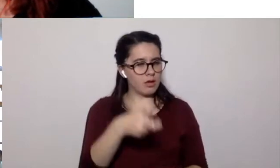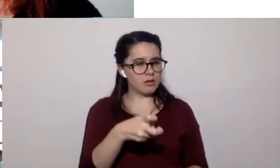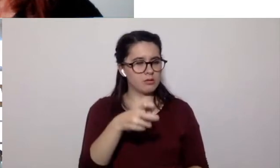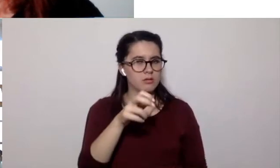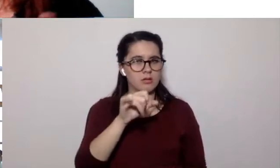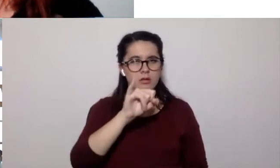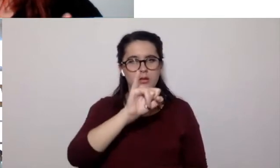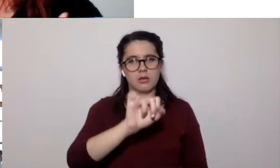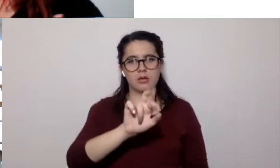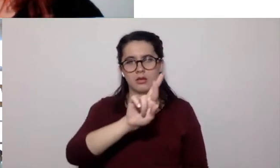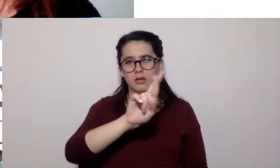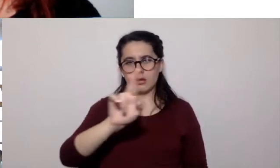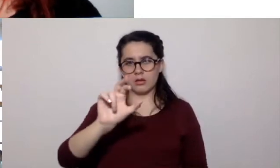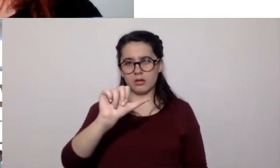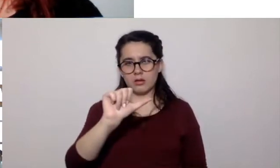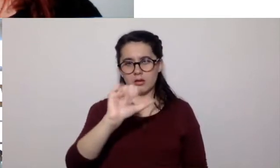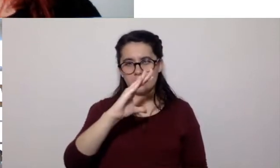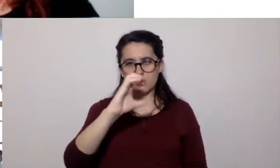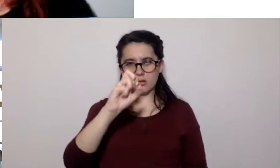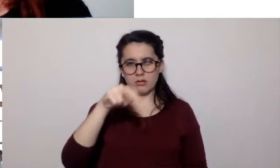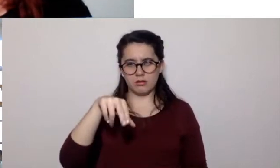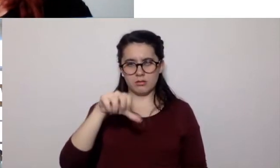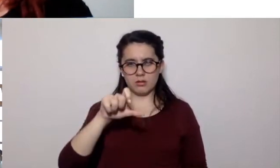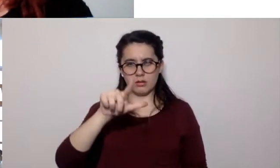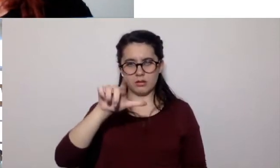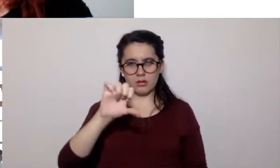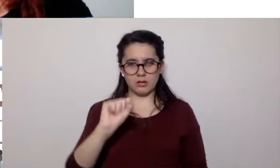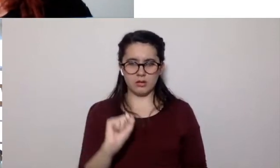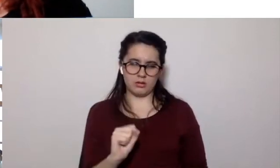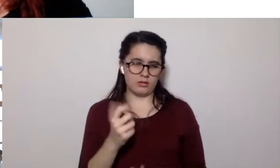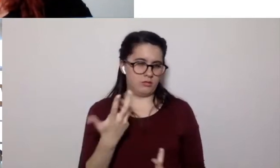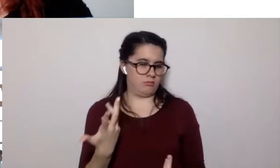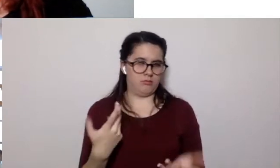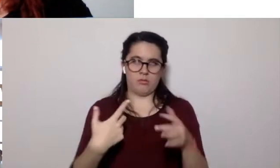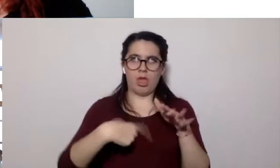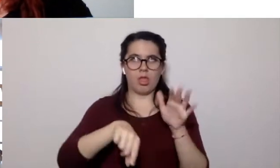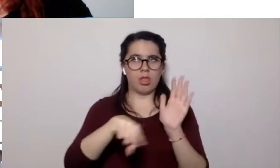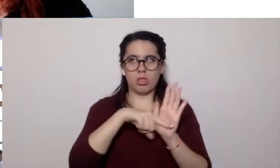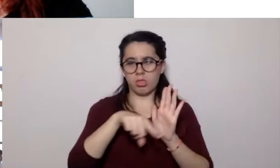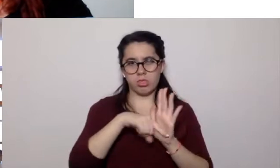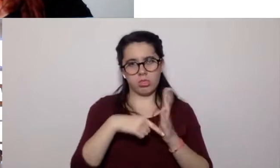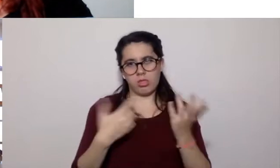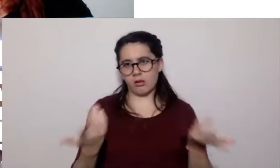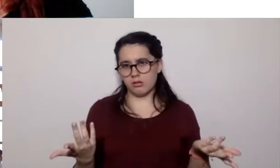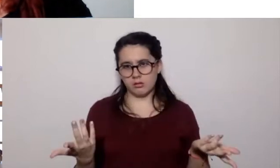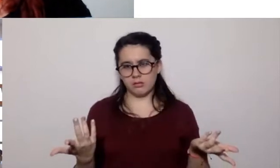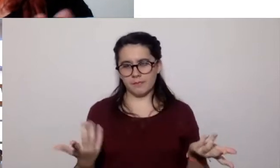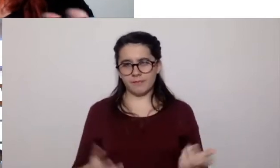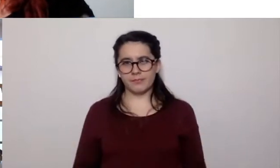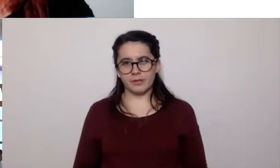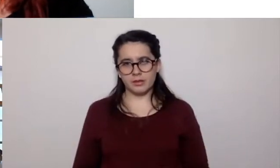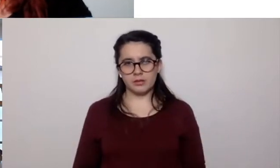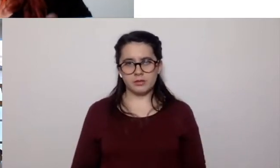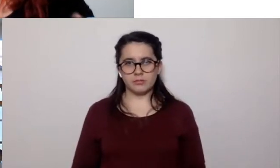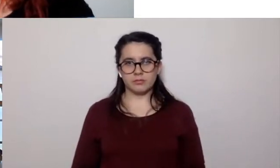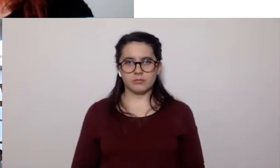Pero claro. ¿Estás? Sí, ahí andas en ese loop en el que no